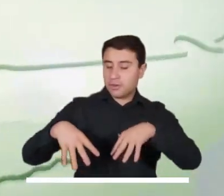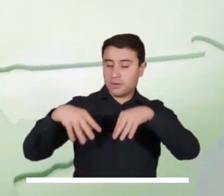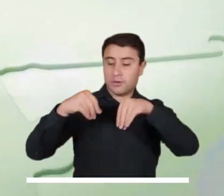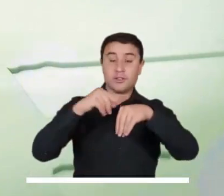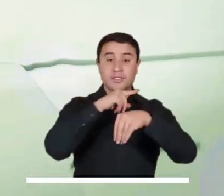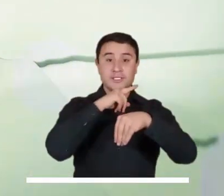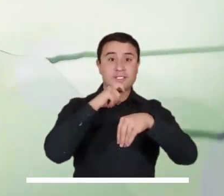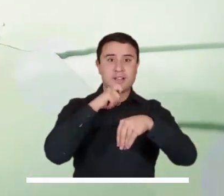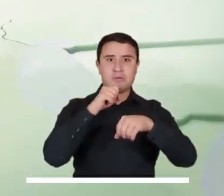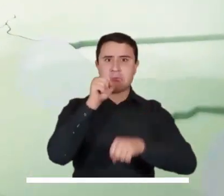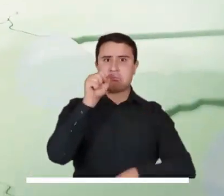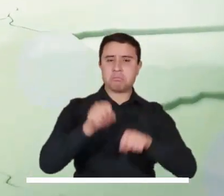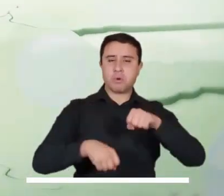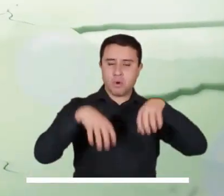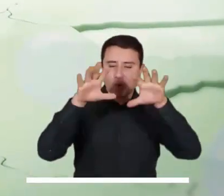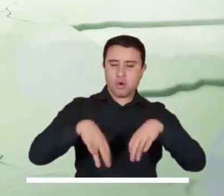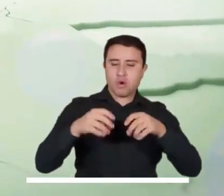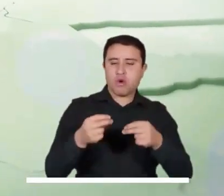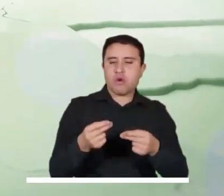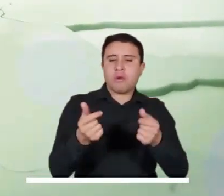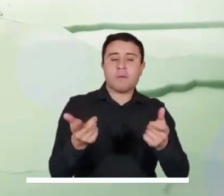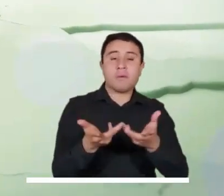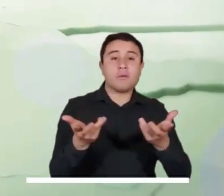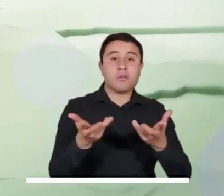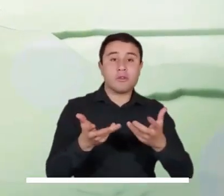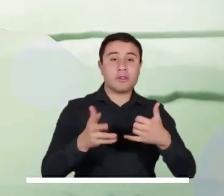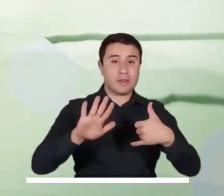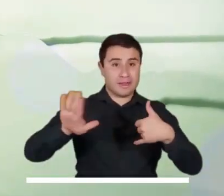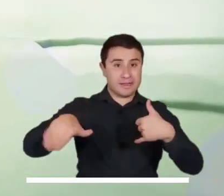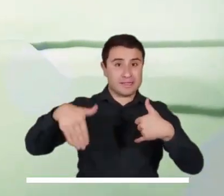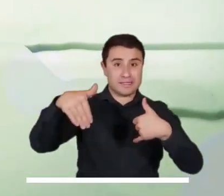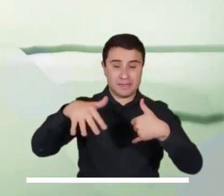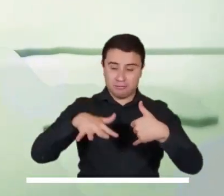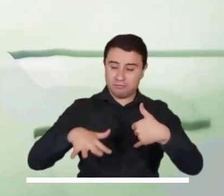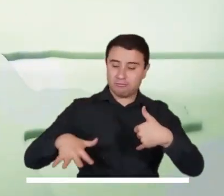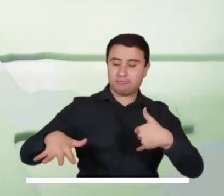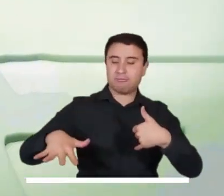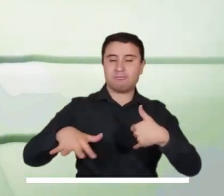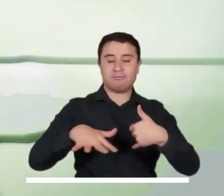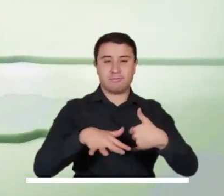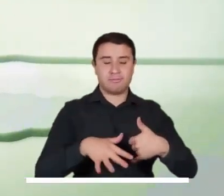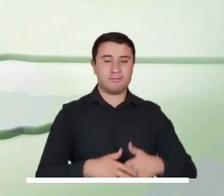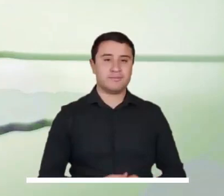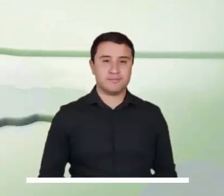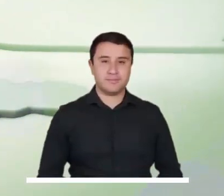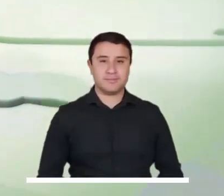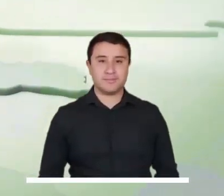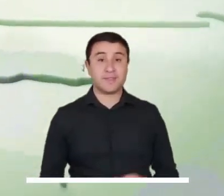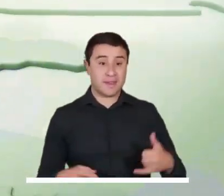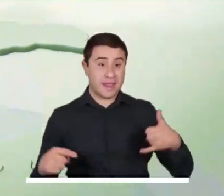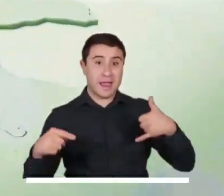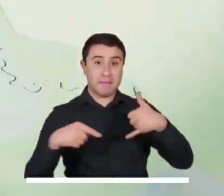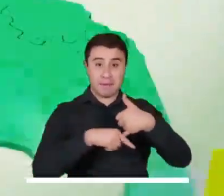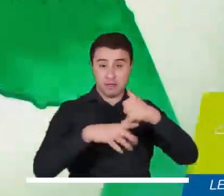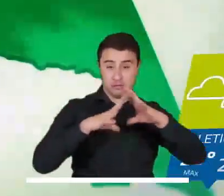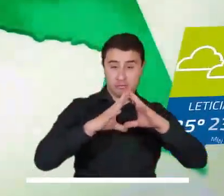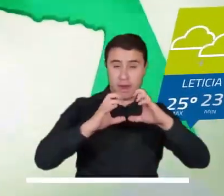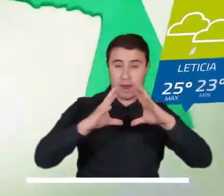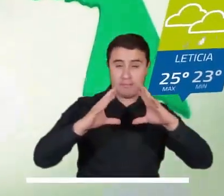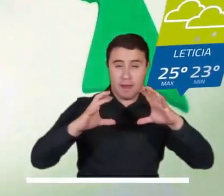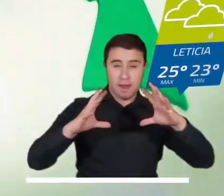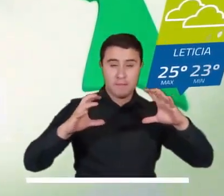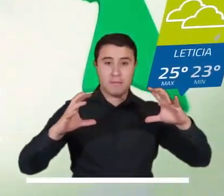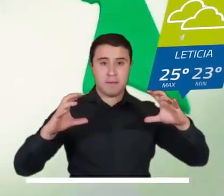se calcula tiempo seco a lo largo de la Orinoquía, algunas precipitaciones ligeras se podrían presentar en el centro de